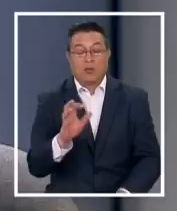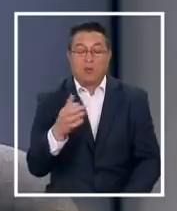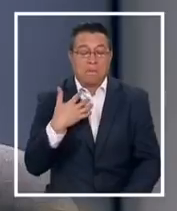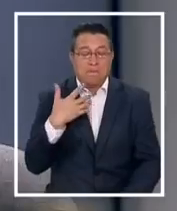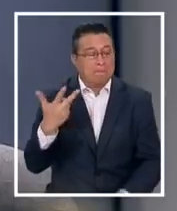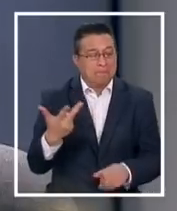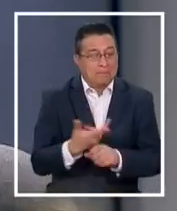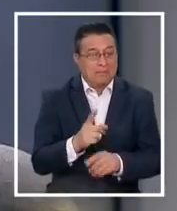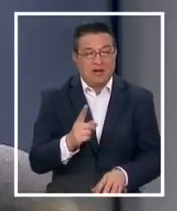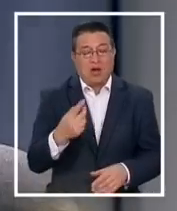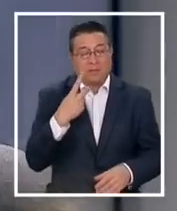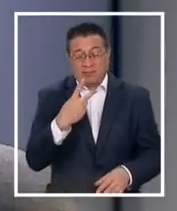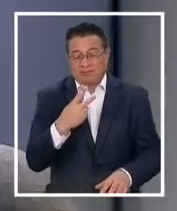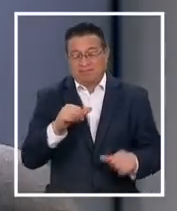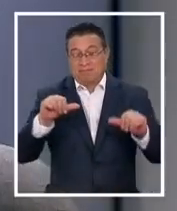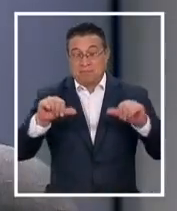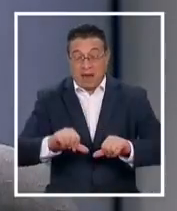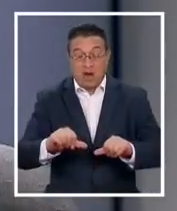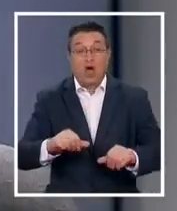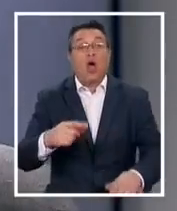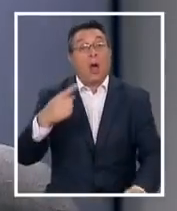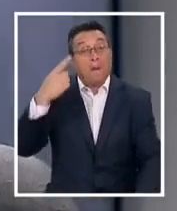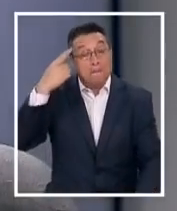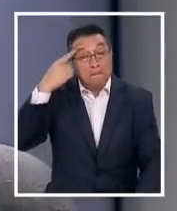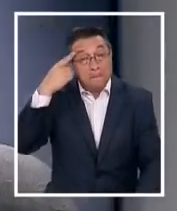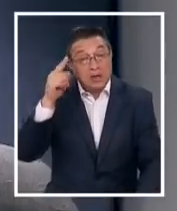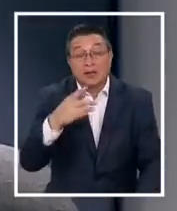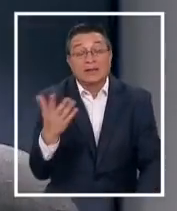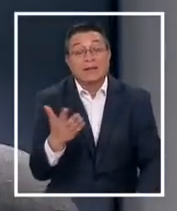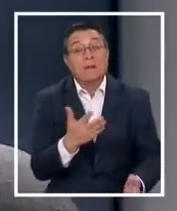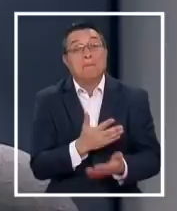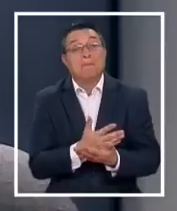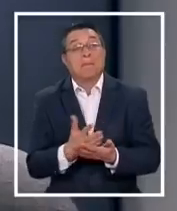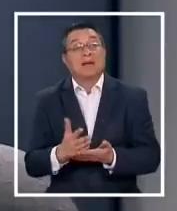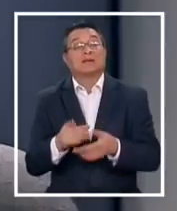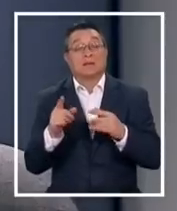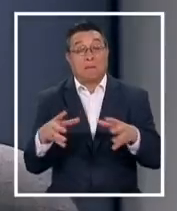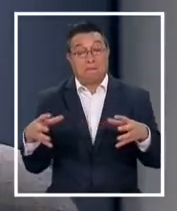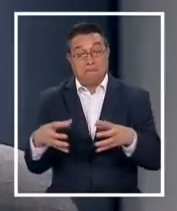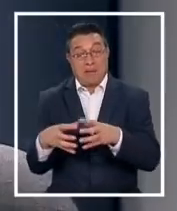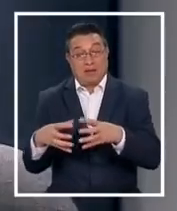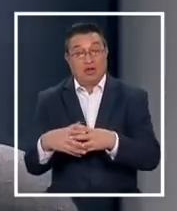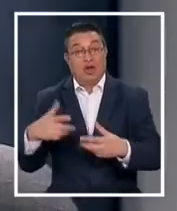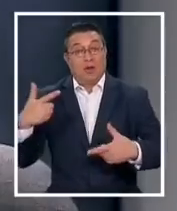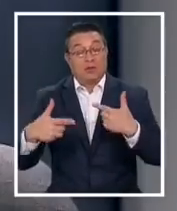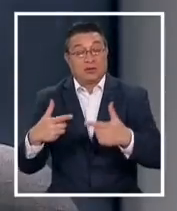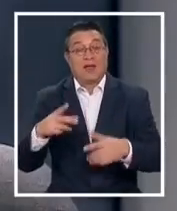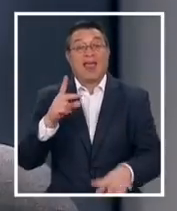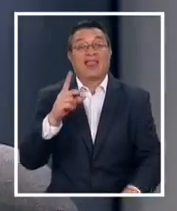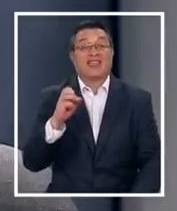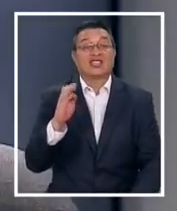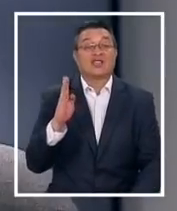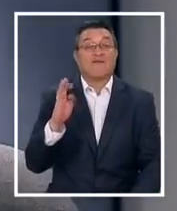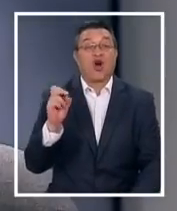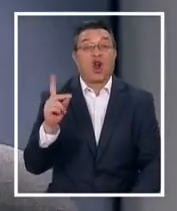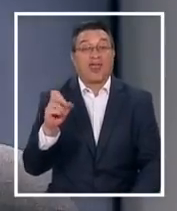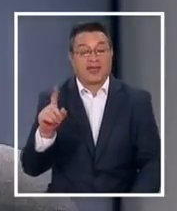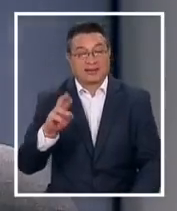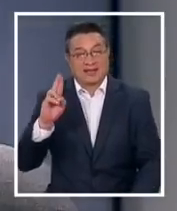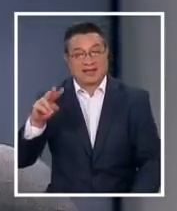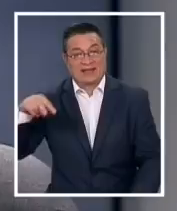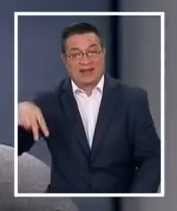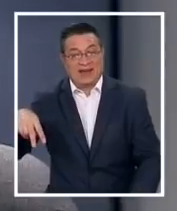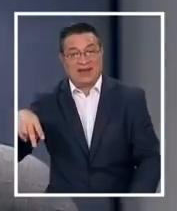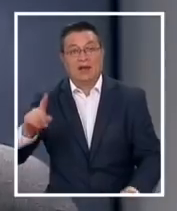lo es. Entonces, ¿qué es lo que ocurre hoy día? Que los partidos, y en especial, ¿no es cierto?, Mario Desbordes, Renovación Nacional,